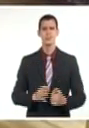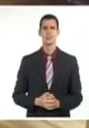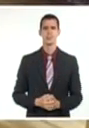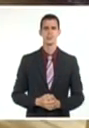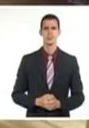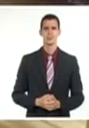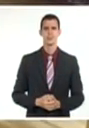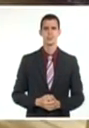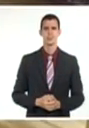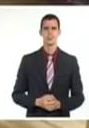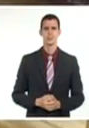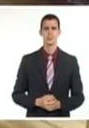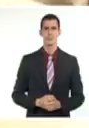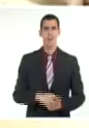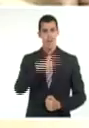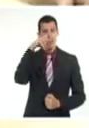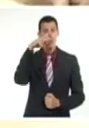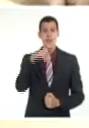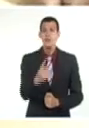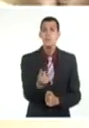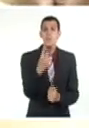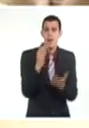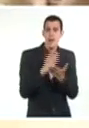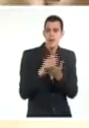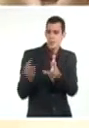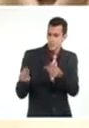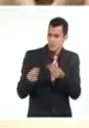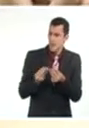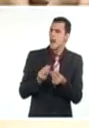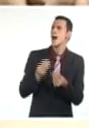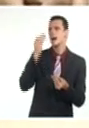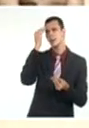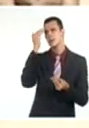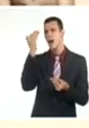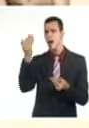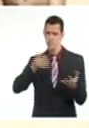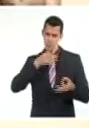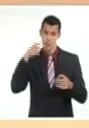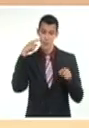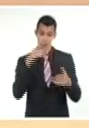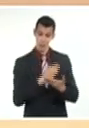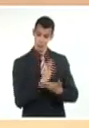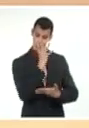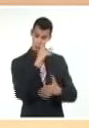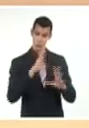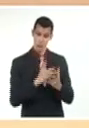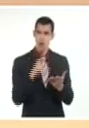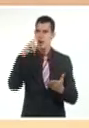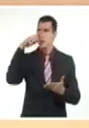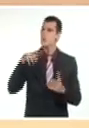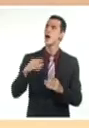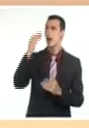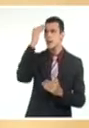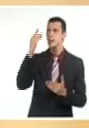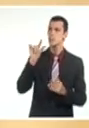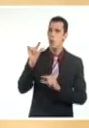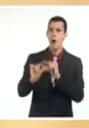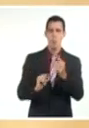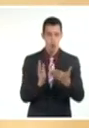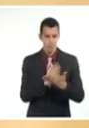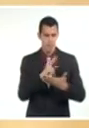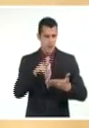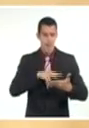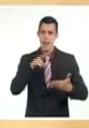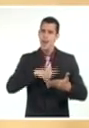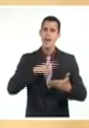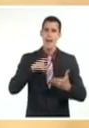niños descubren la delicia de una lectura, con ese gesto a veces triste de quien se sabe incapaz de leerlo todo. Y se quedan allí, con la